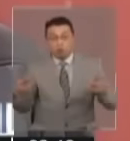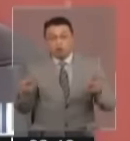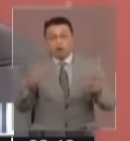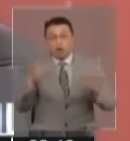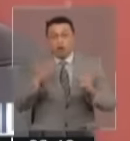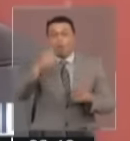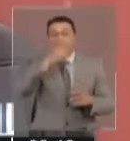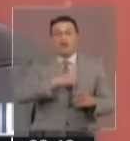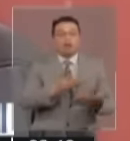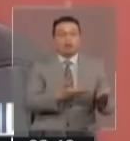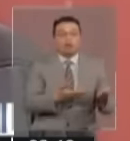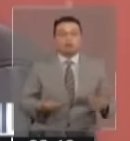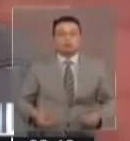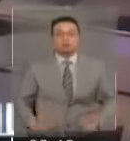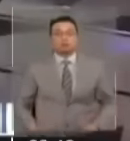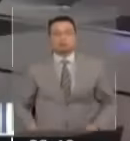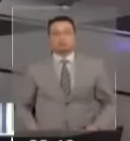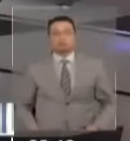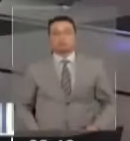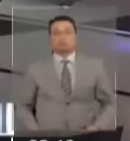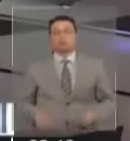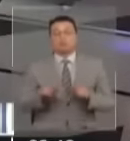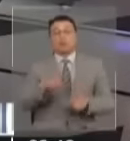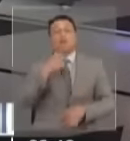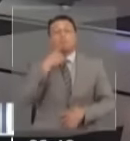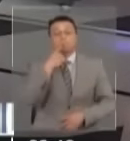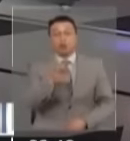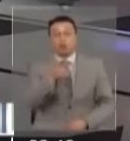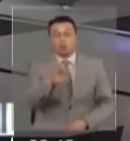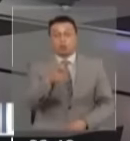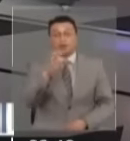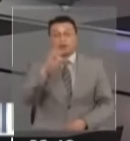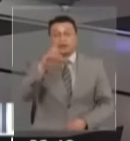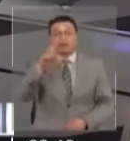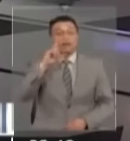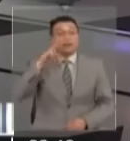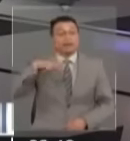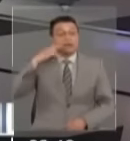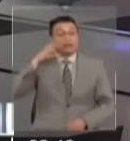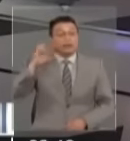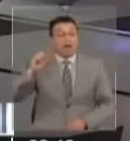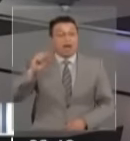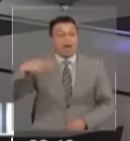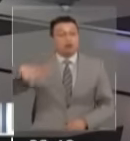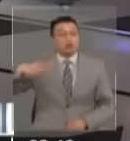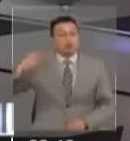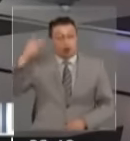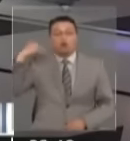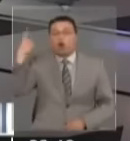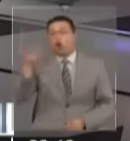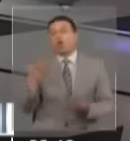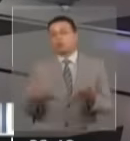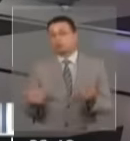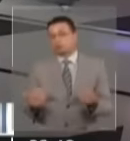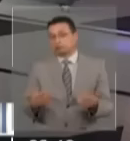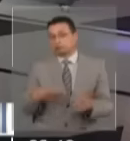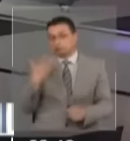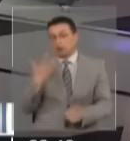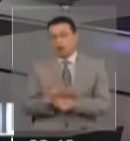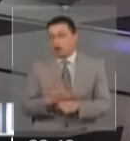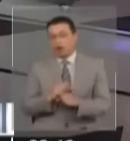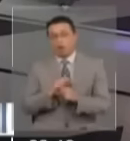privada. Ya, ahí está la pregunta planteada por la clínica de Ñuñoa, un proyecto largamente anhelado por los vecinos y que no se ha